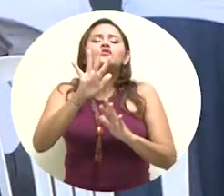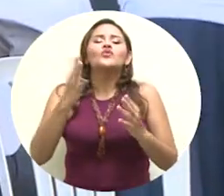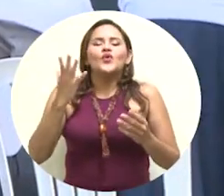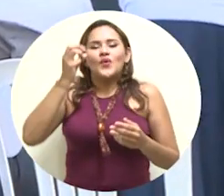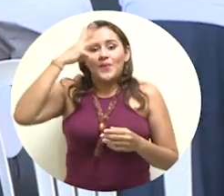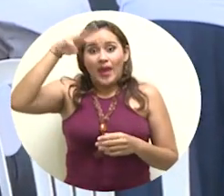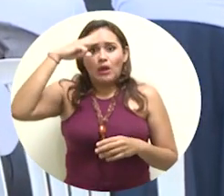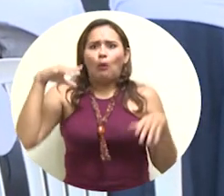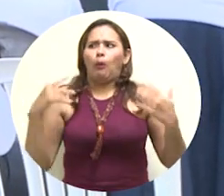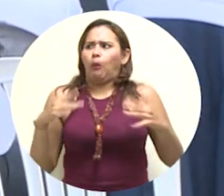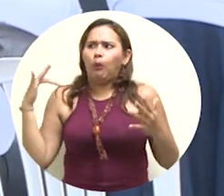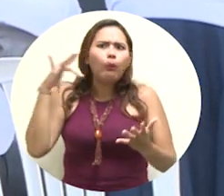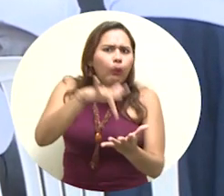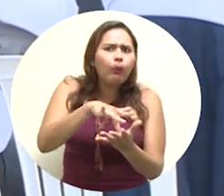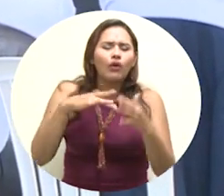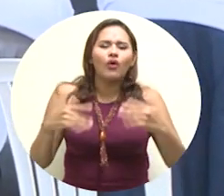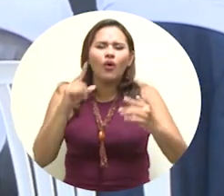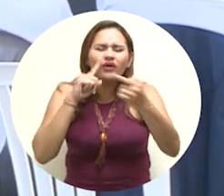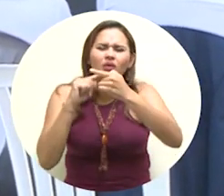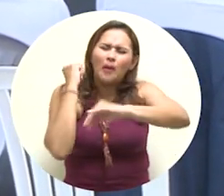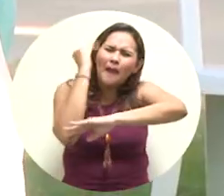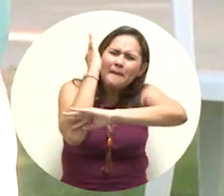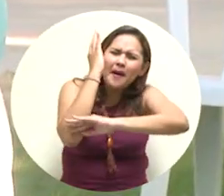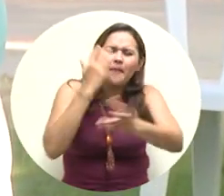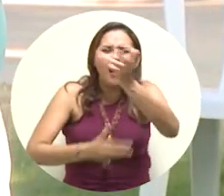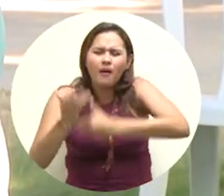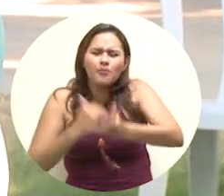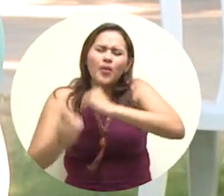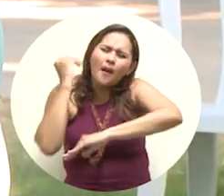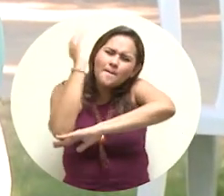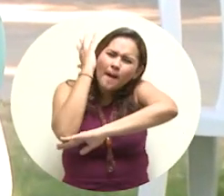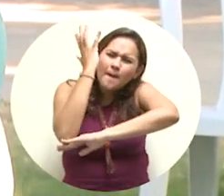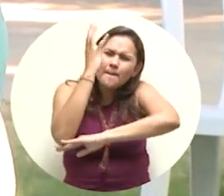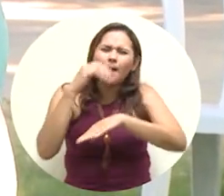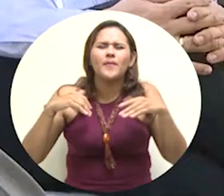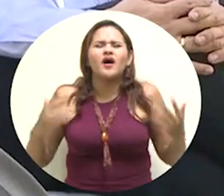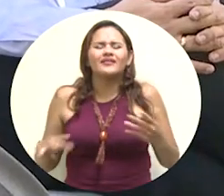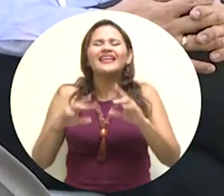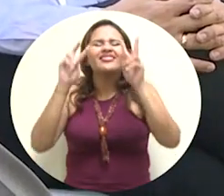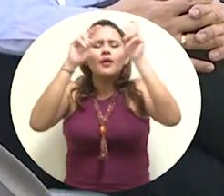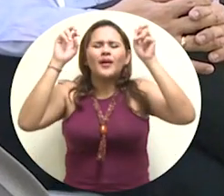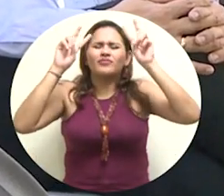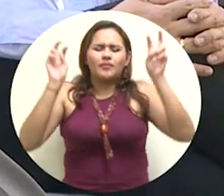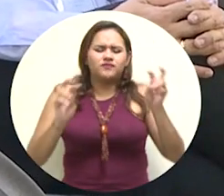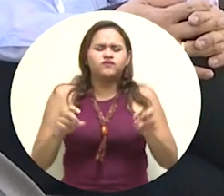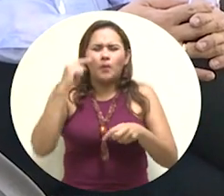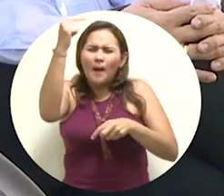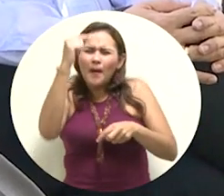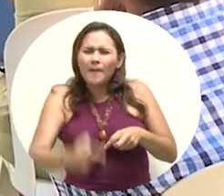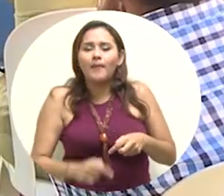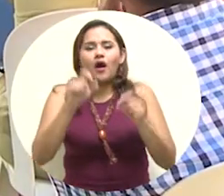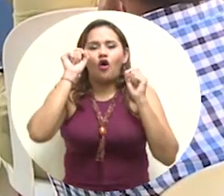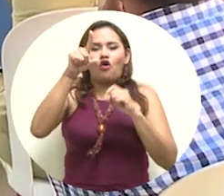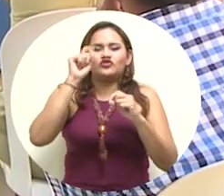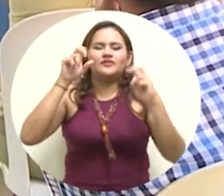Santa Marta para participar en ponencias y conferencias en torno a 11 ejes temáticos de la investigación en administración.